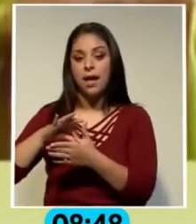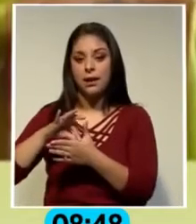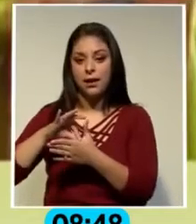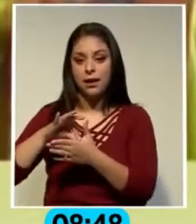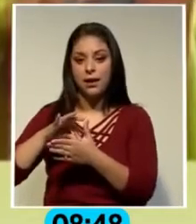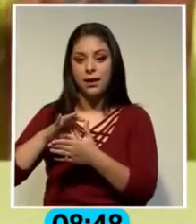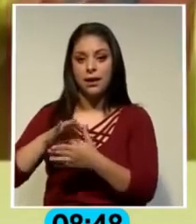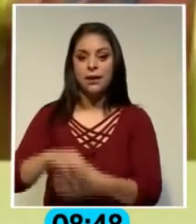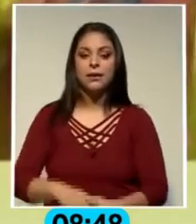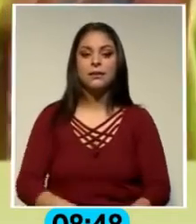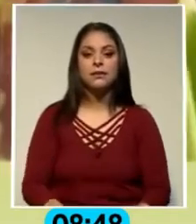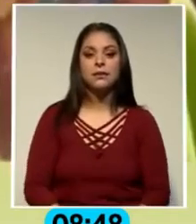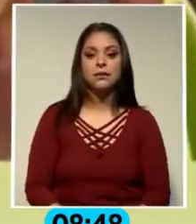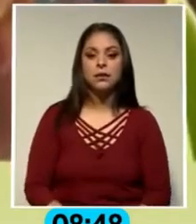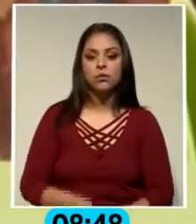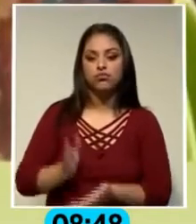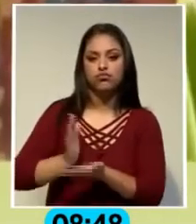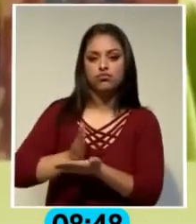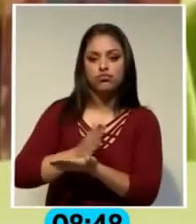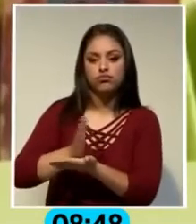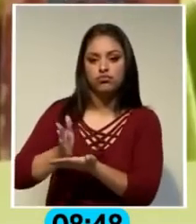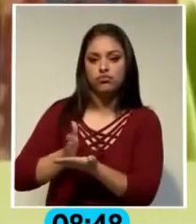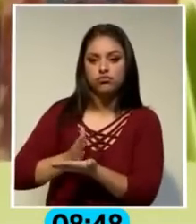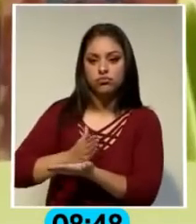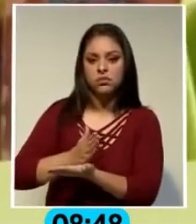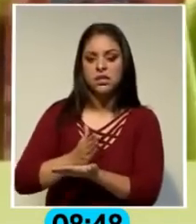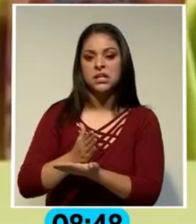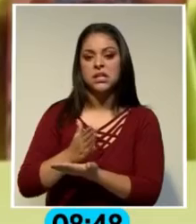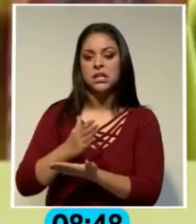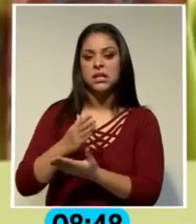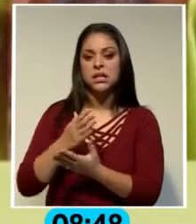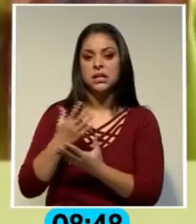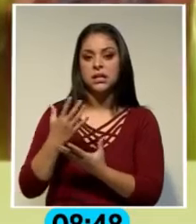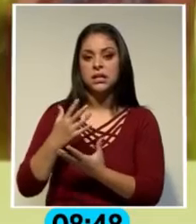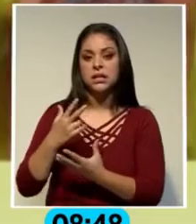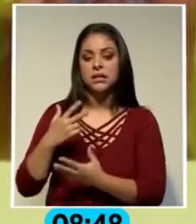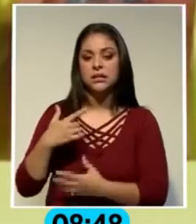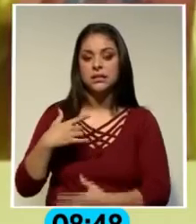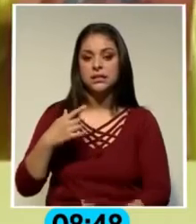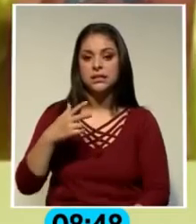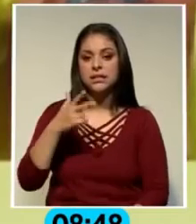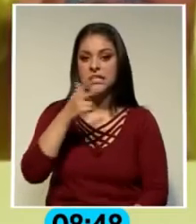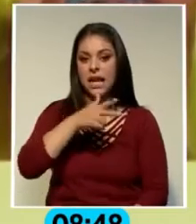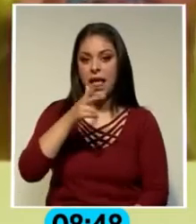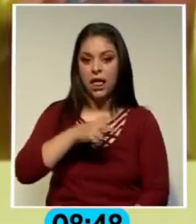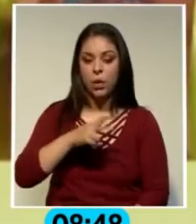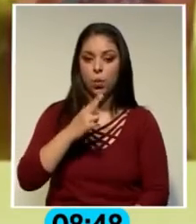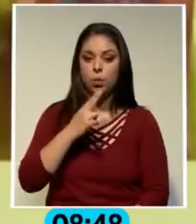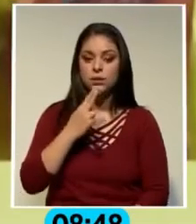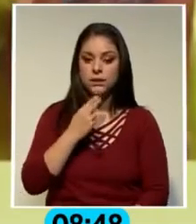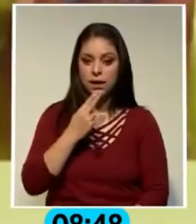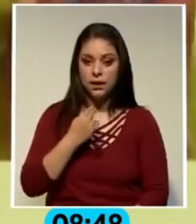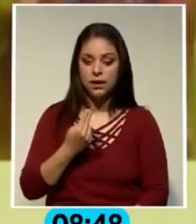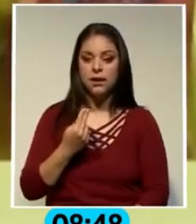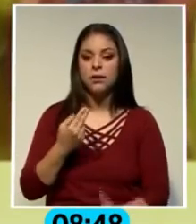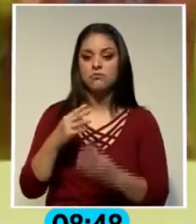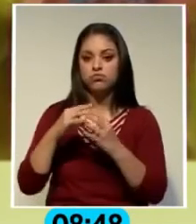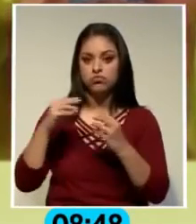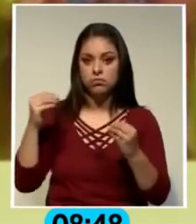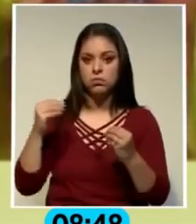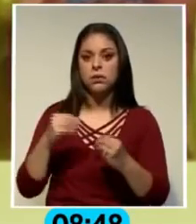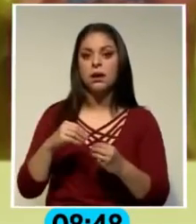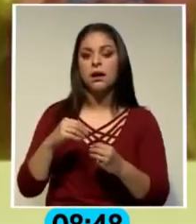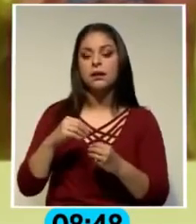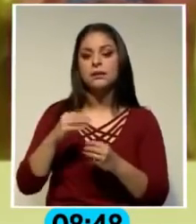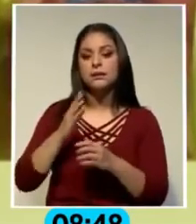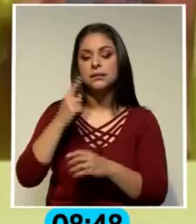Después le echamos todos los olores, chile dulce, cebolla, ajo, culantro